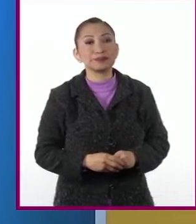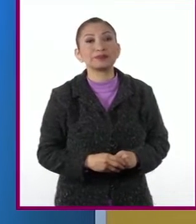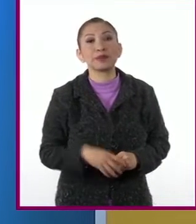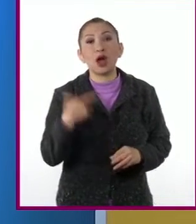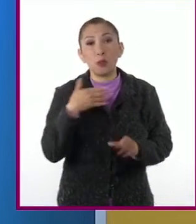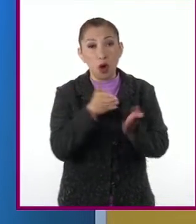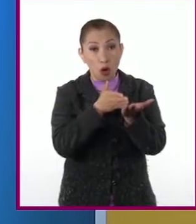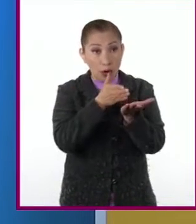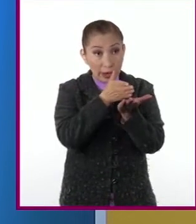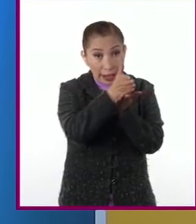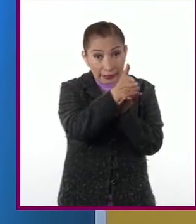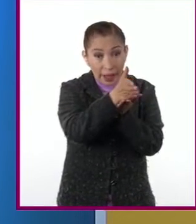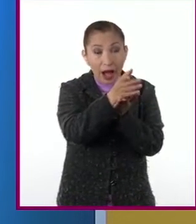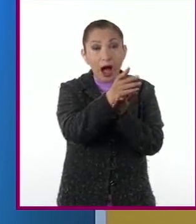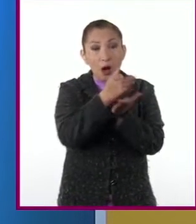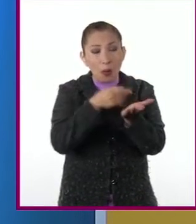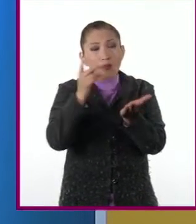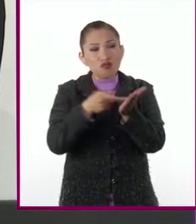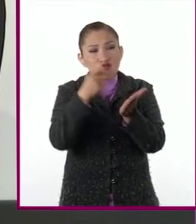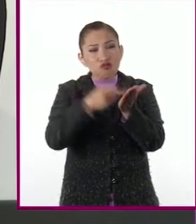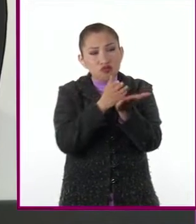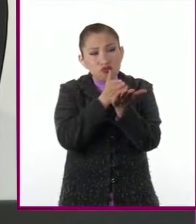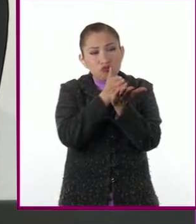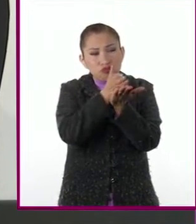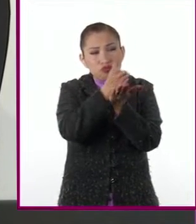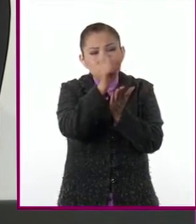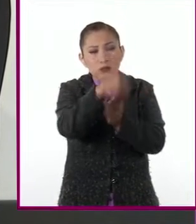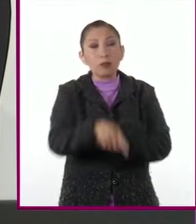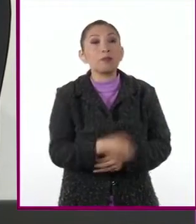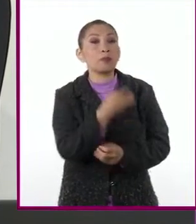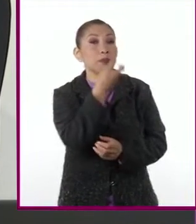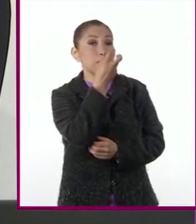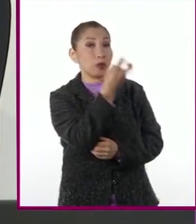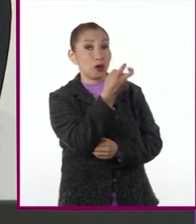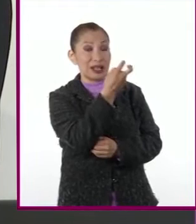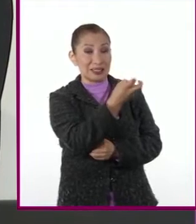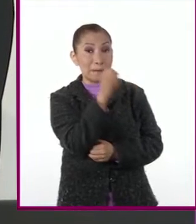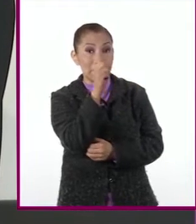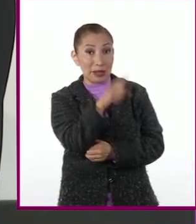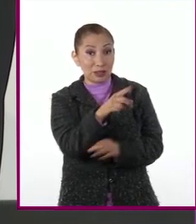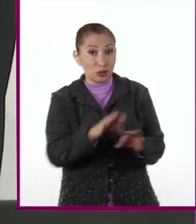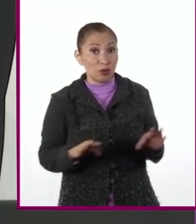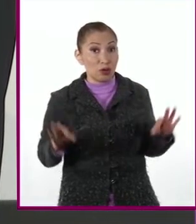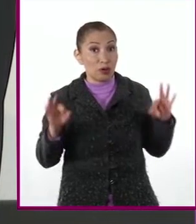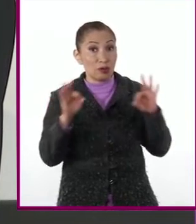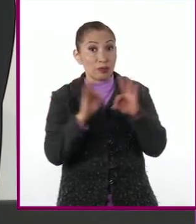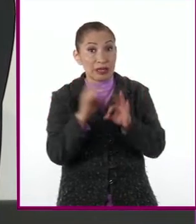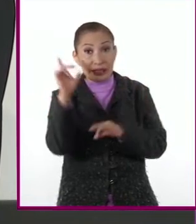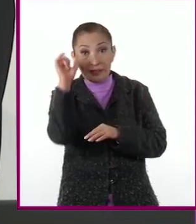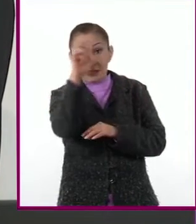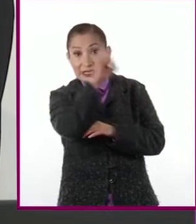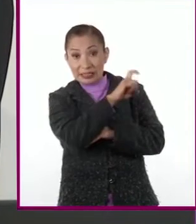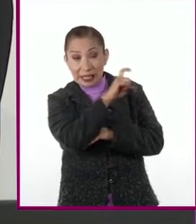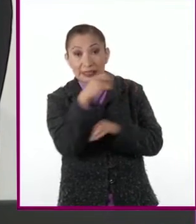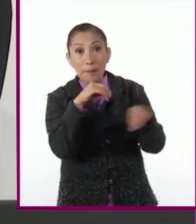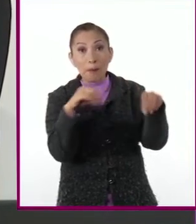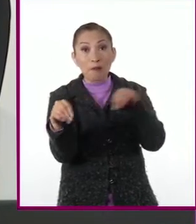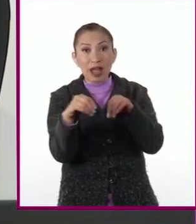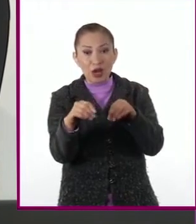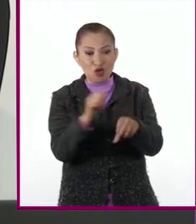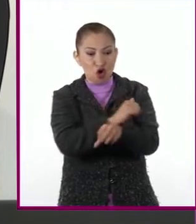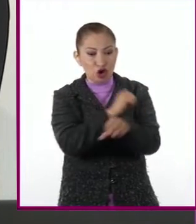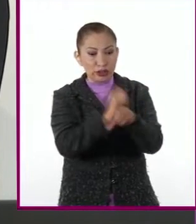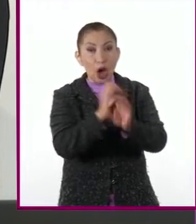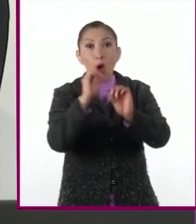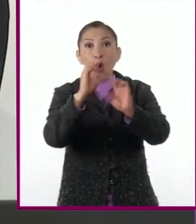forma recta y a un paso constante. Es por eso por lo que es mucho más difícil mover un auto o